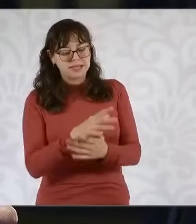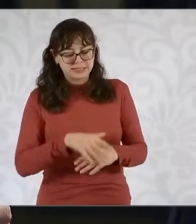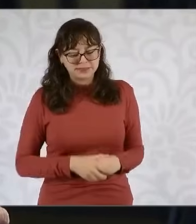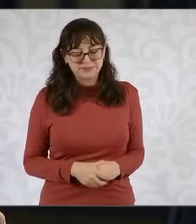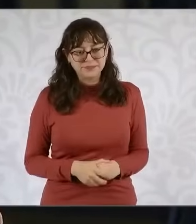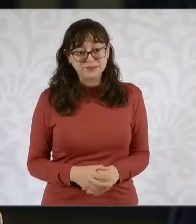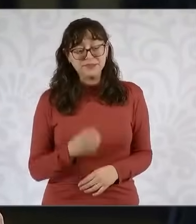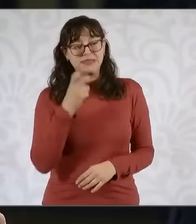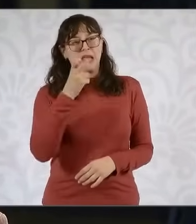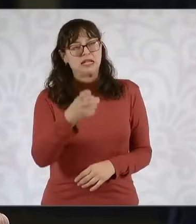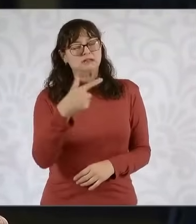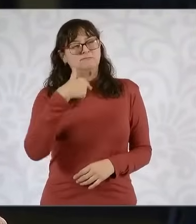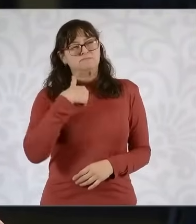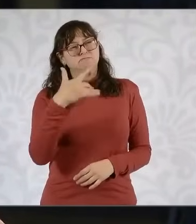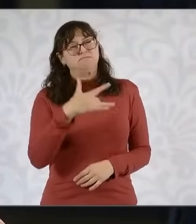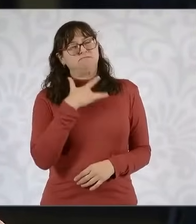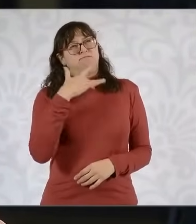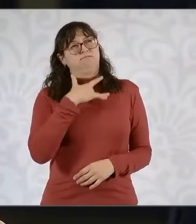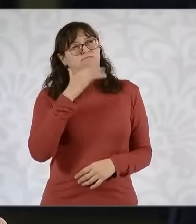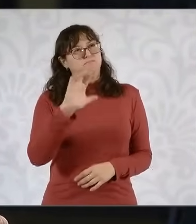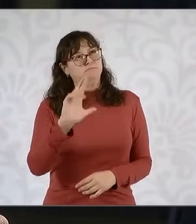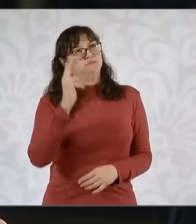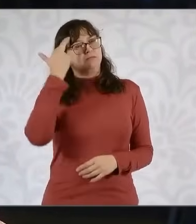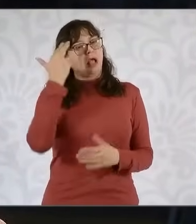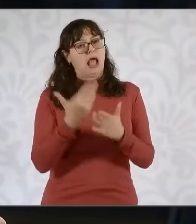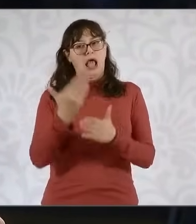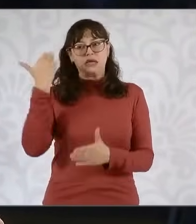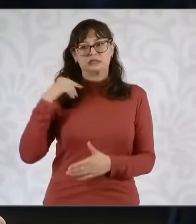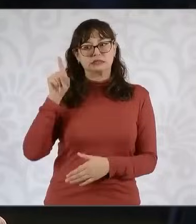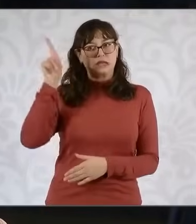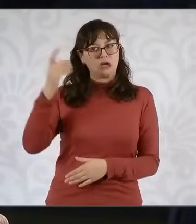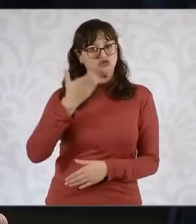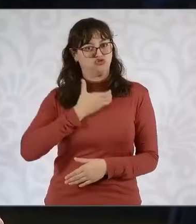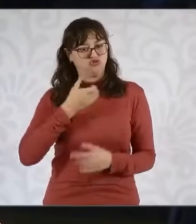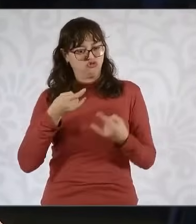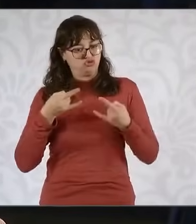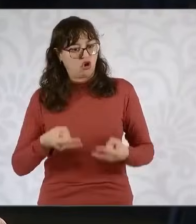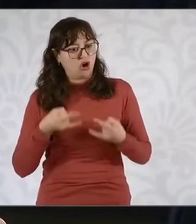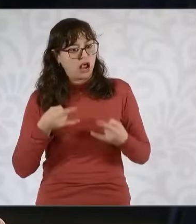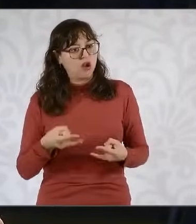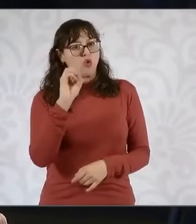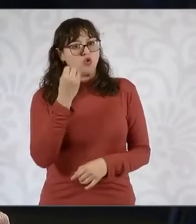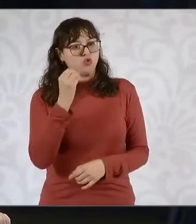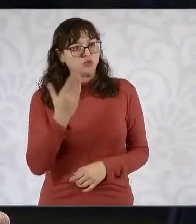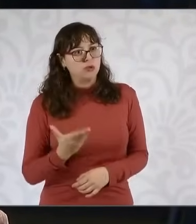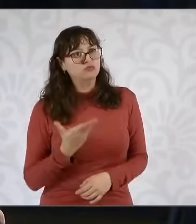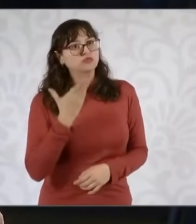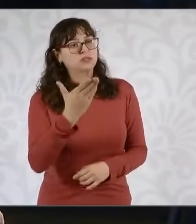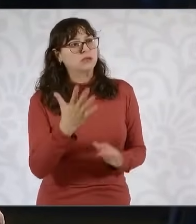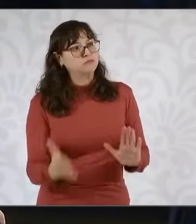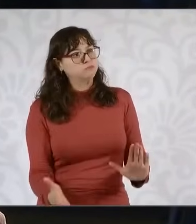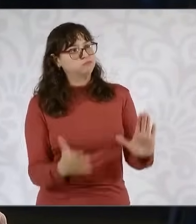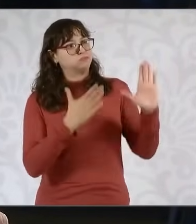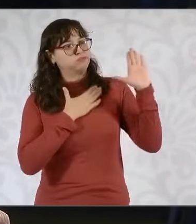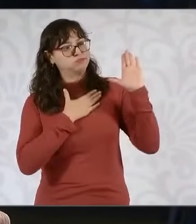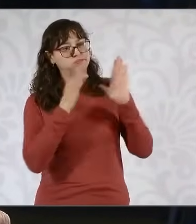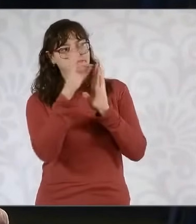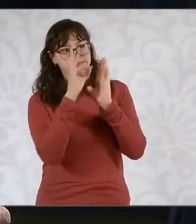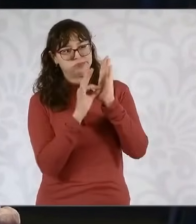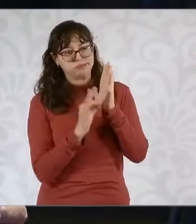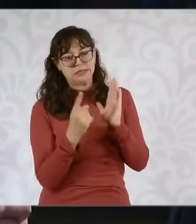sus 100 compromisos con el pueblo de México el pasado 1 de octubre, en donde prometió enviar